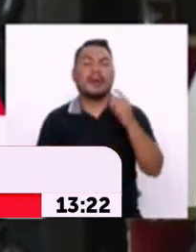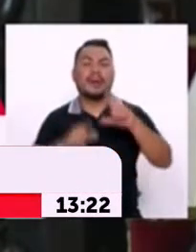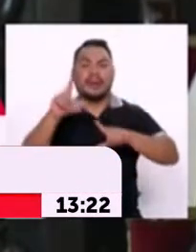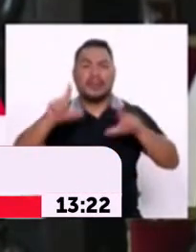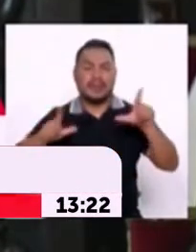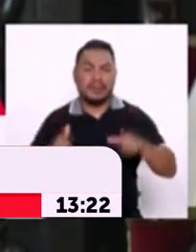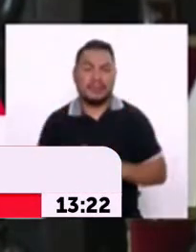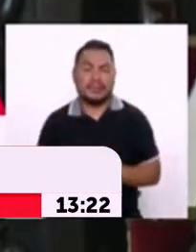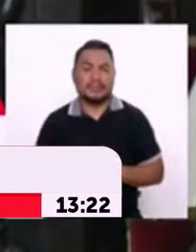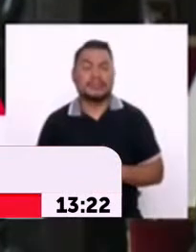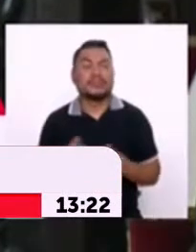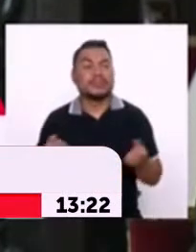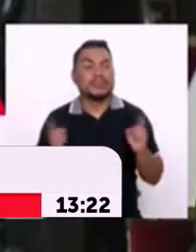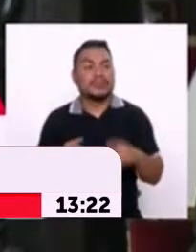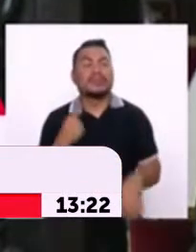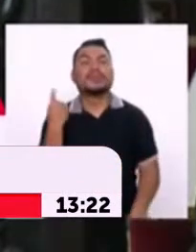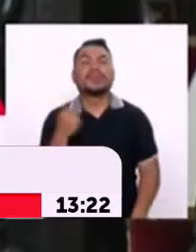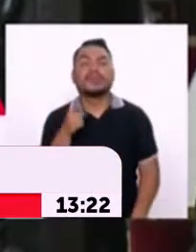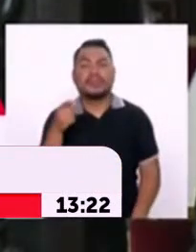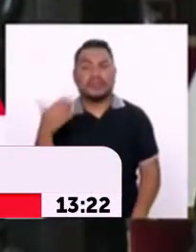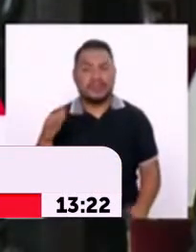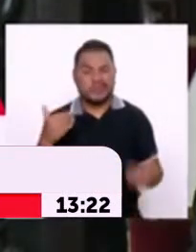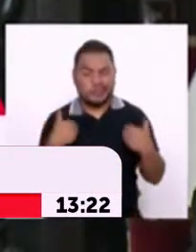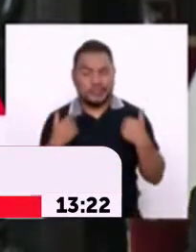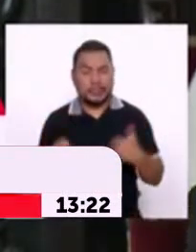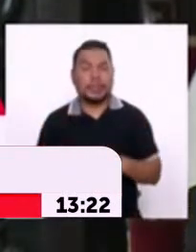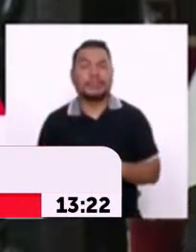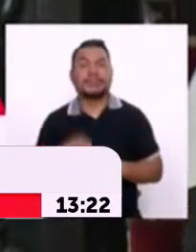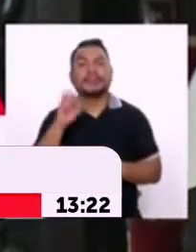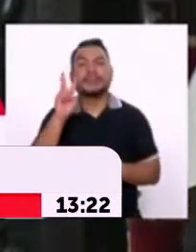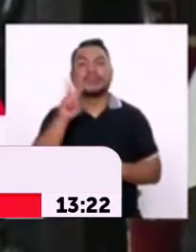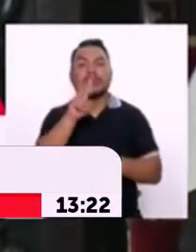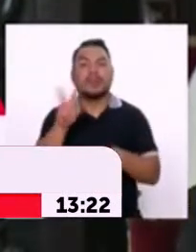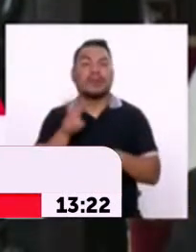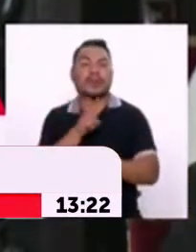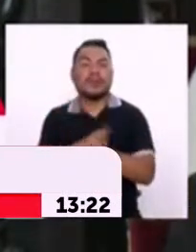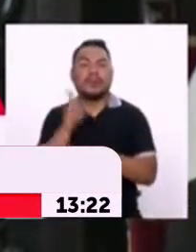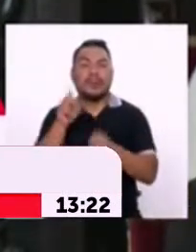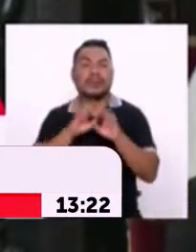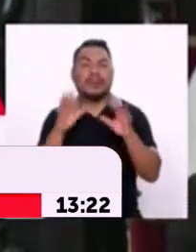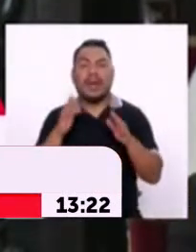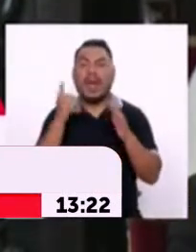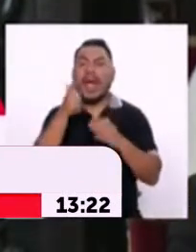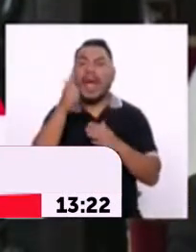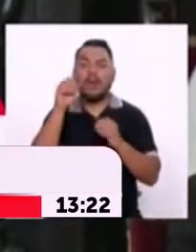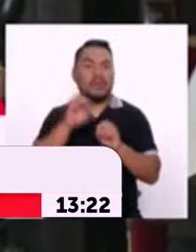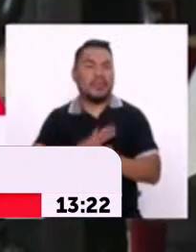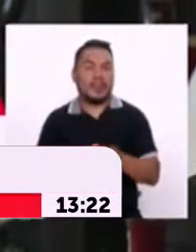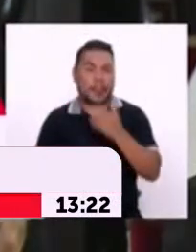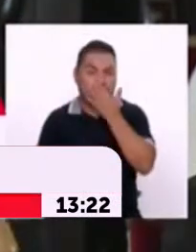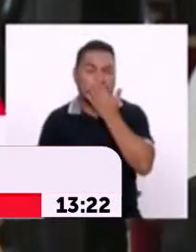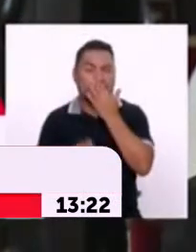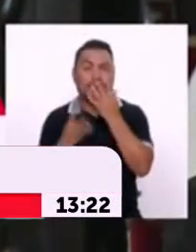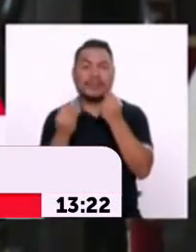Libertad, cuando solamente se tiene 2 horas al día el agua. Y muchos de sus